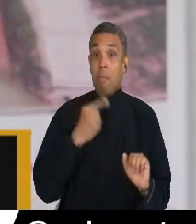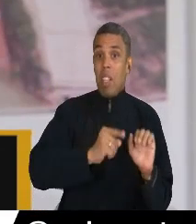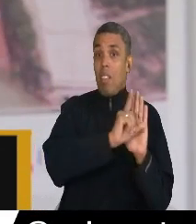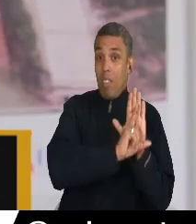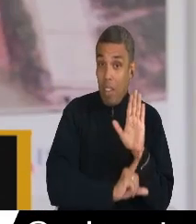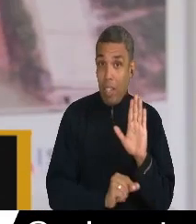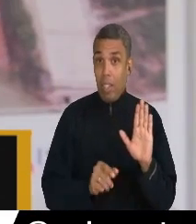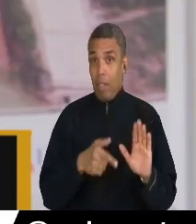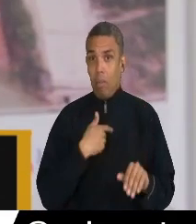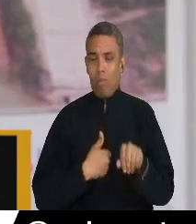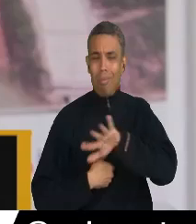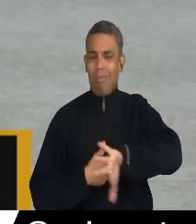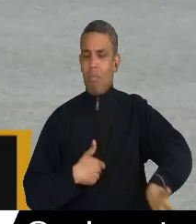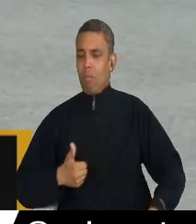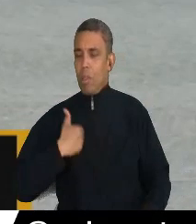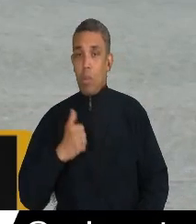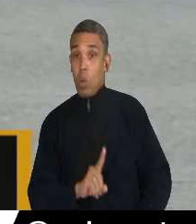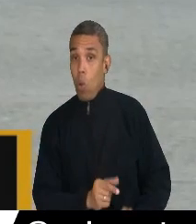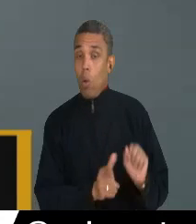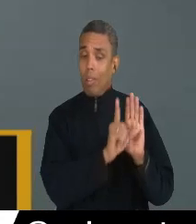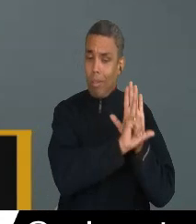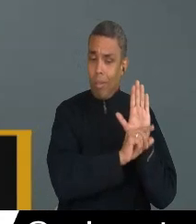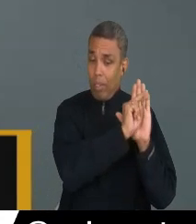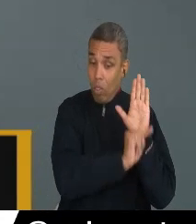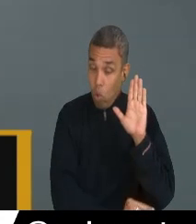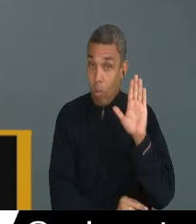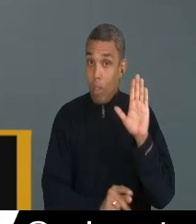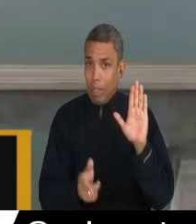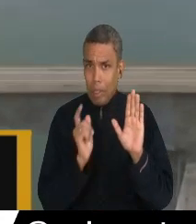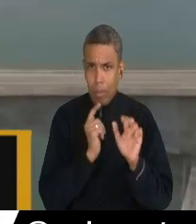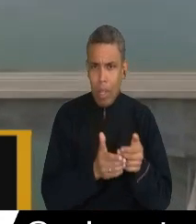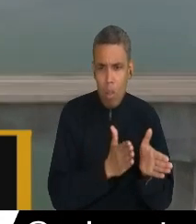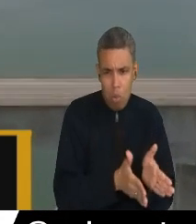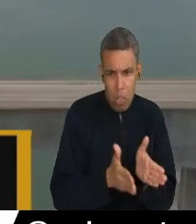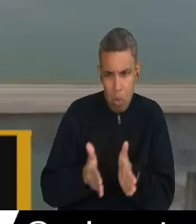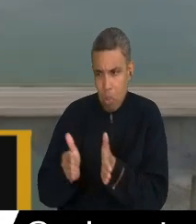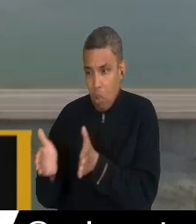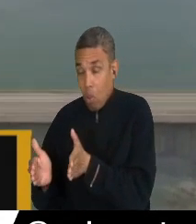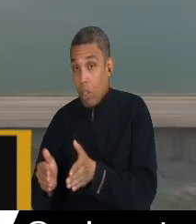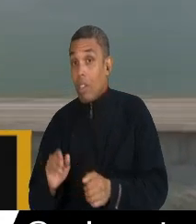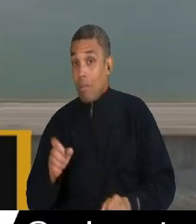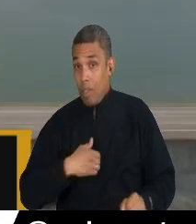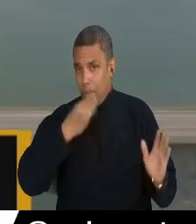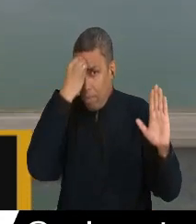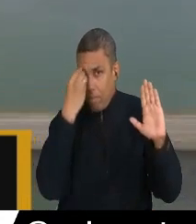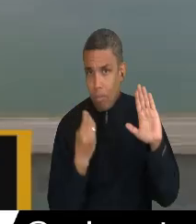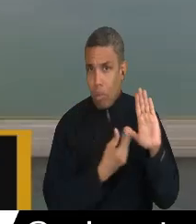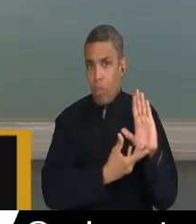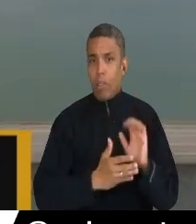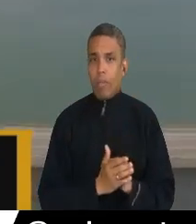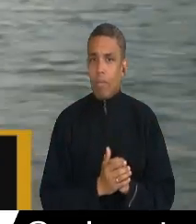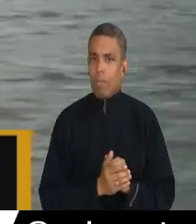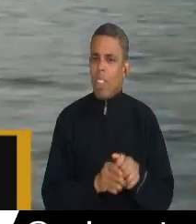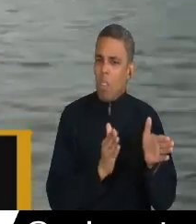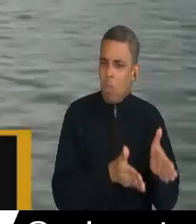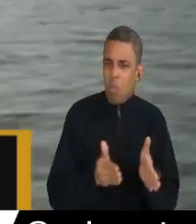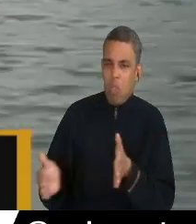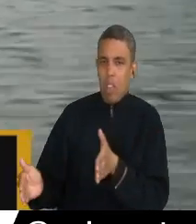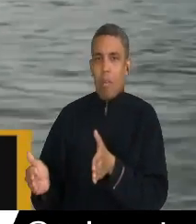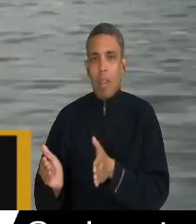que estamos haciendo en el territorio de Santander. El plan de ordenamiento del embalse se convierte en una oportunidad que contribuye a la protección ambiental,